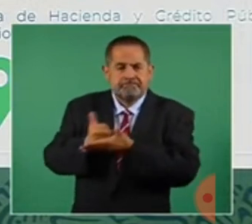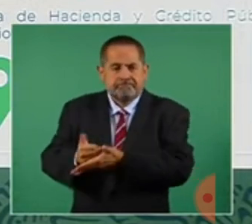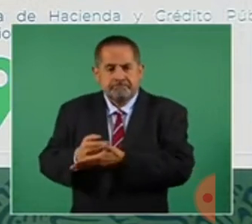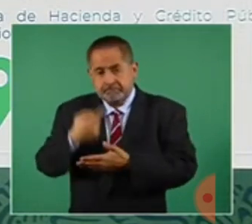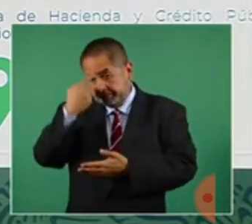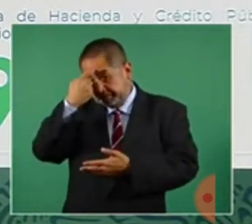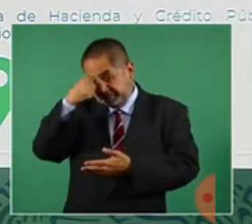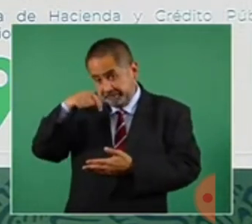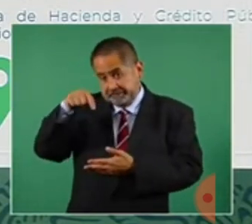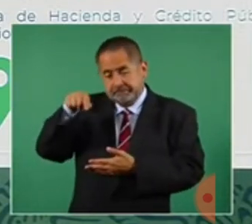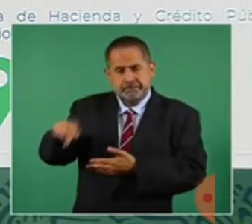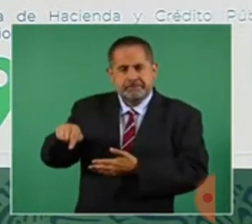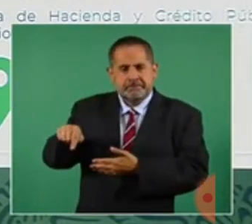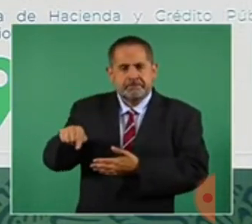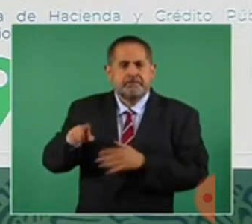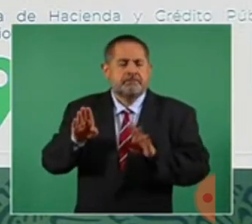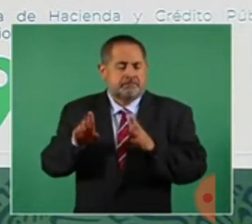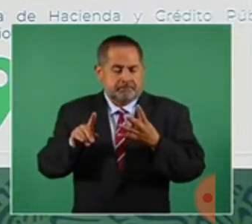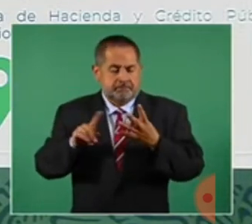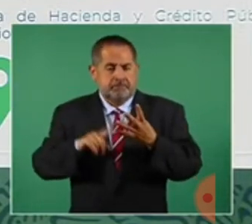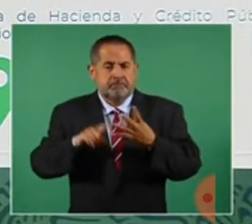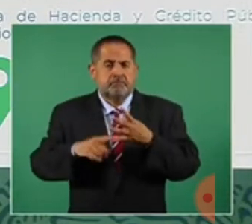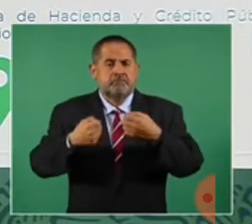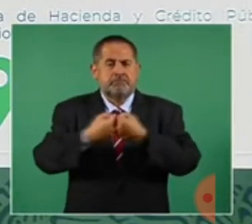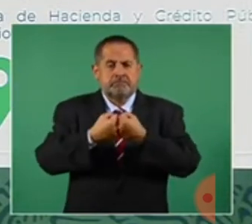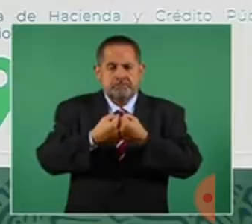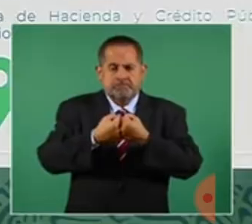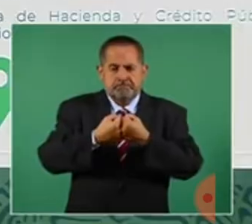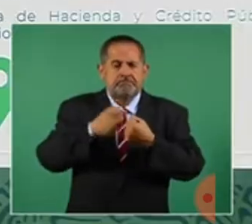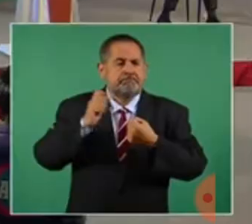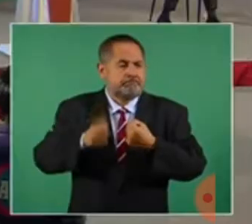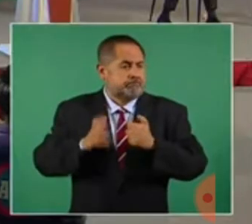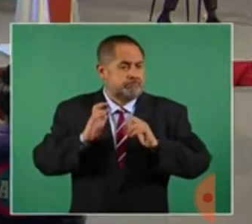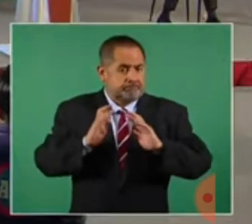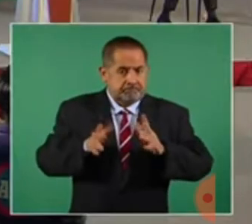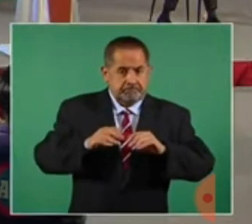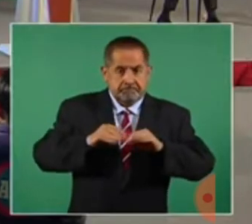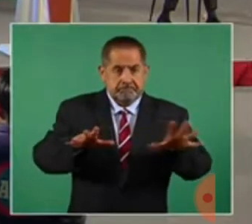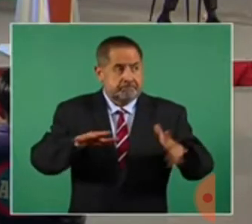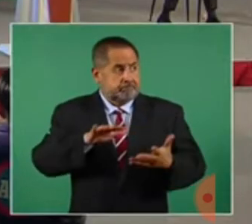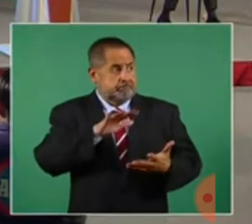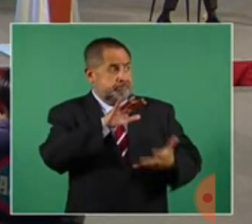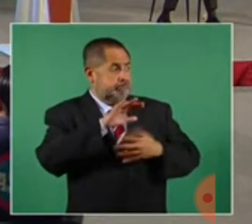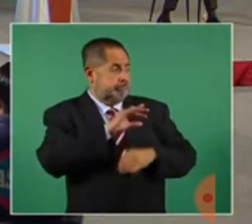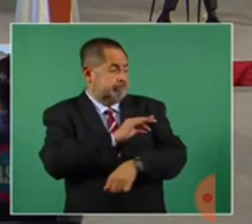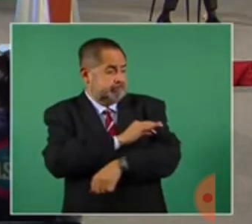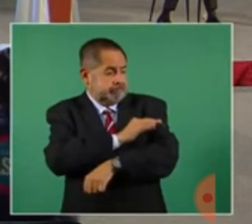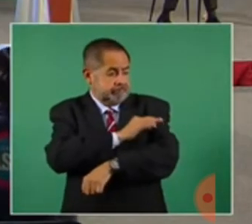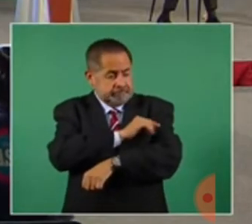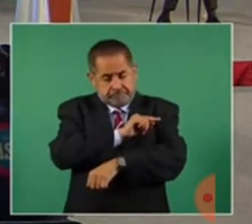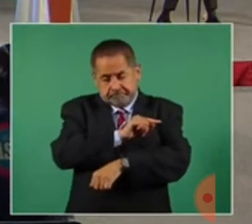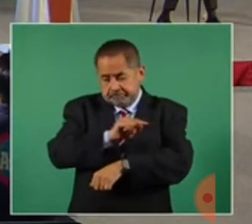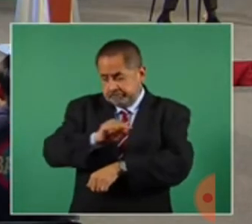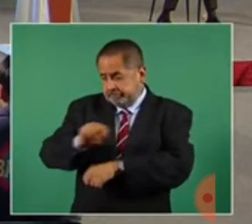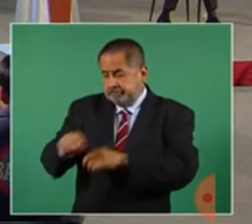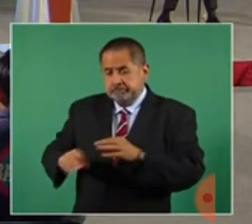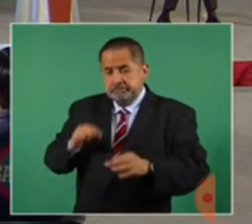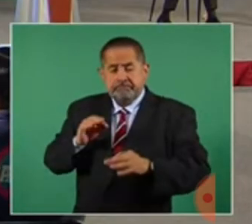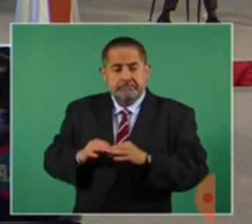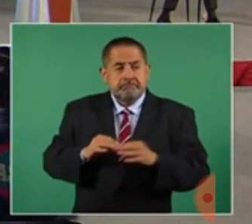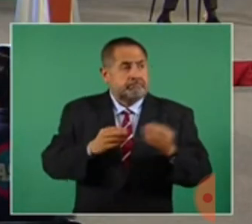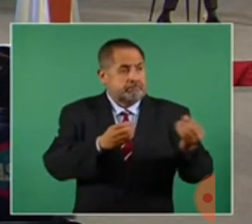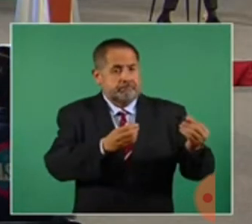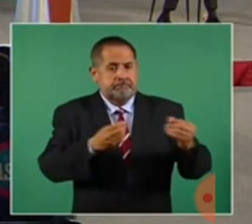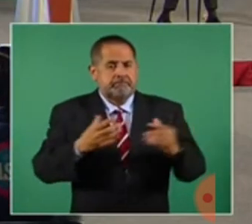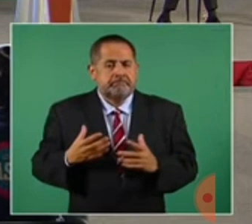que podamos avanzar en la infraestructura fronteriza, sobre todo una vez que se dio a conocer el paquete de infraestructura de los Estados Unidos, que va a ser,